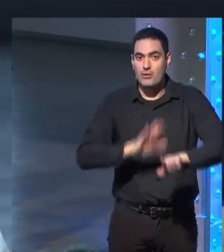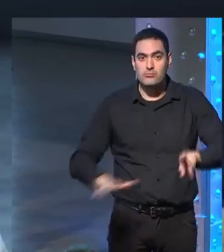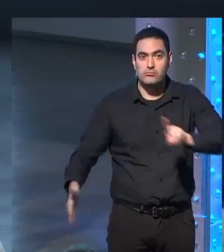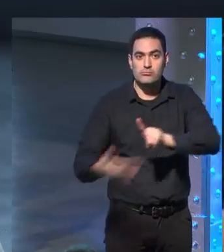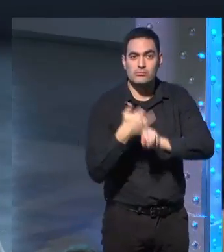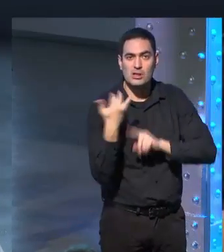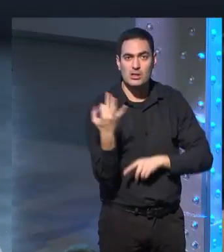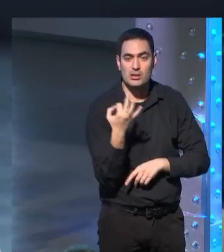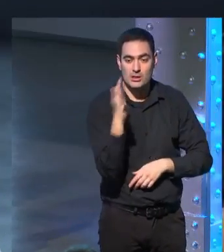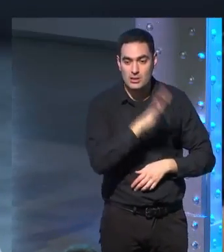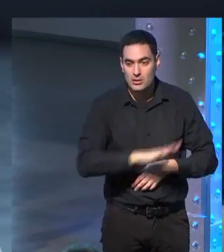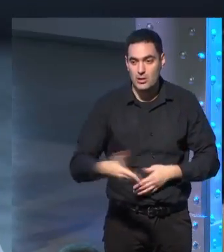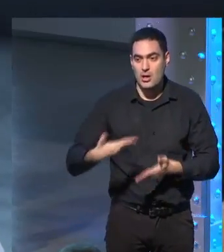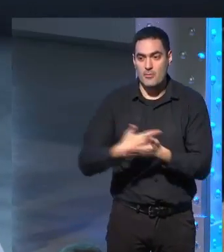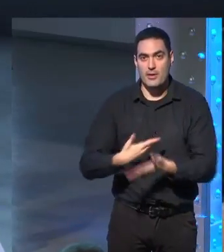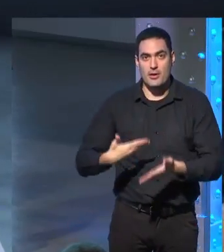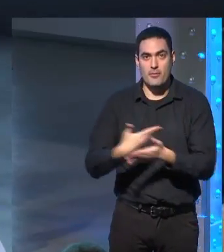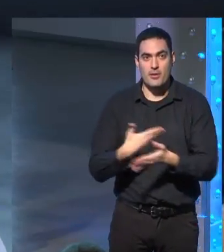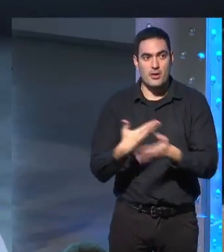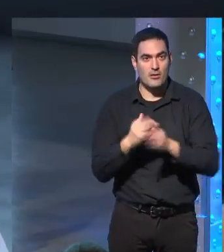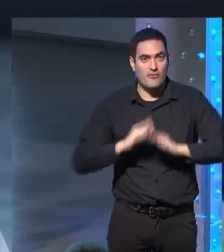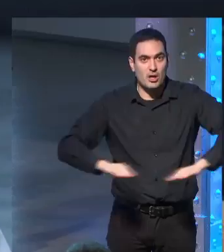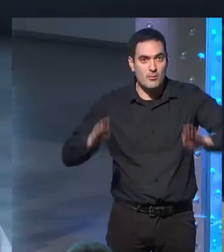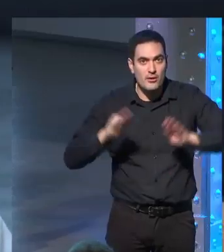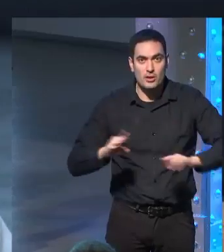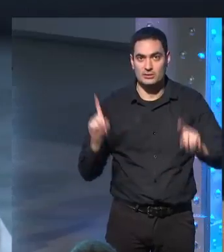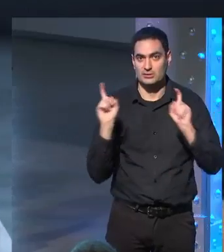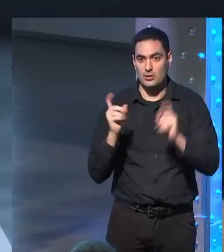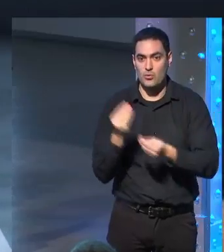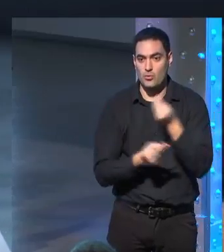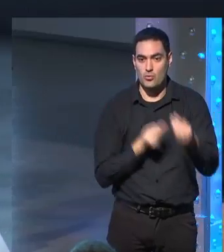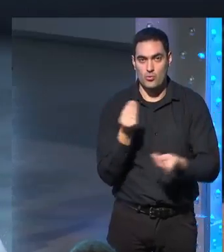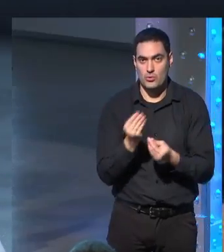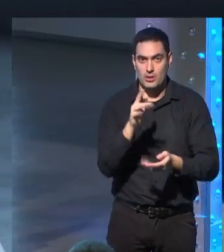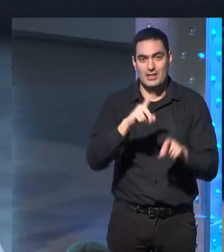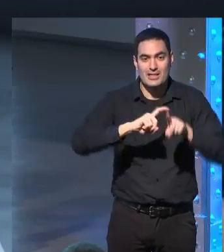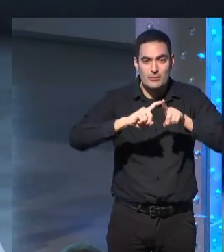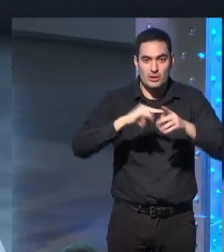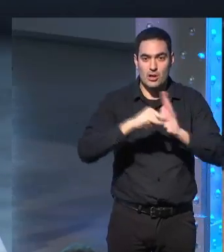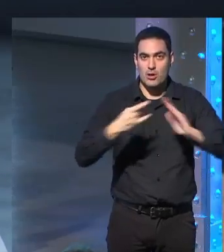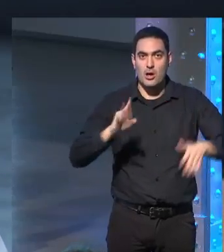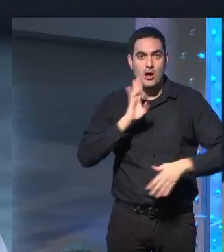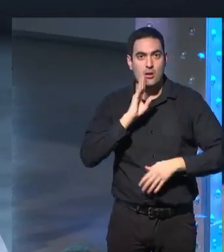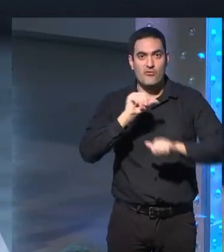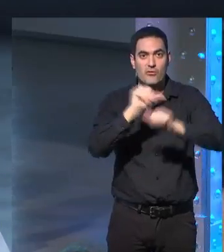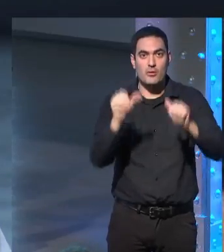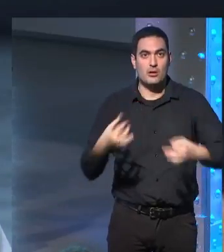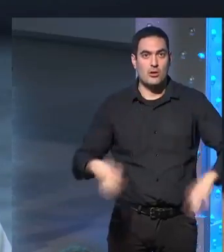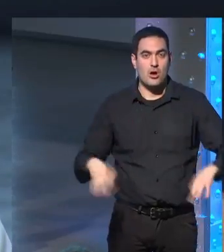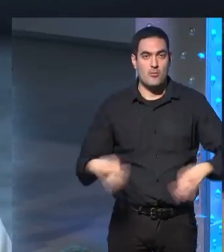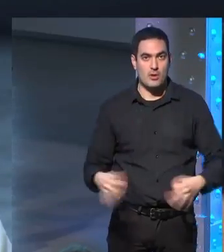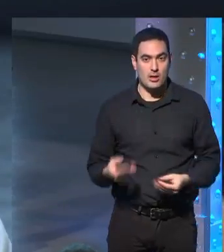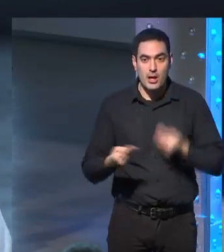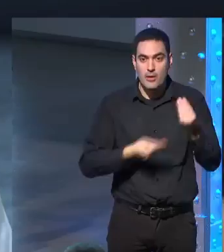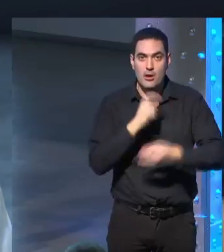niños demandan una formación y una enseñanza que haga uso de este tipo de tecnología, pero de manera normal.